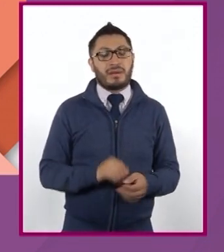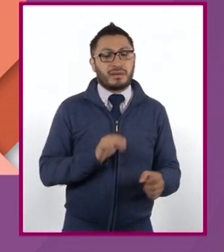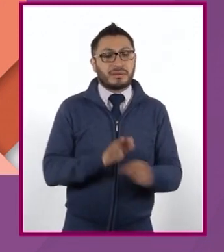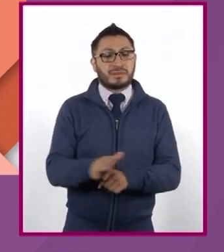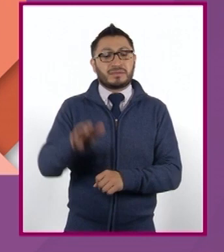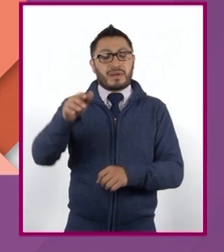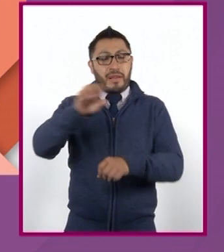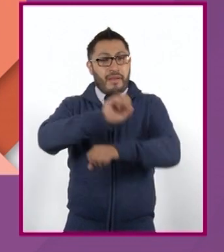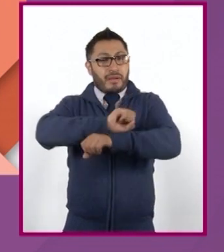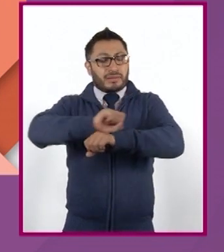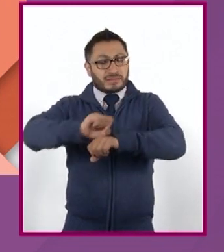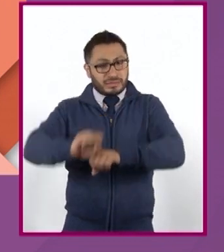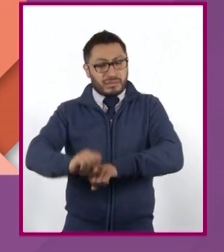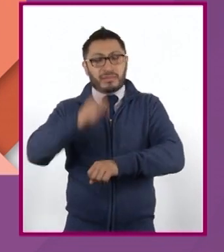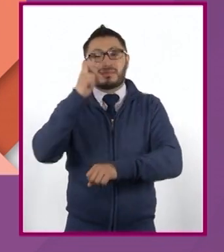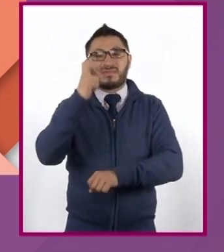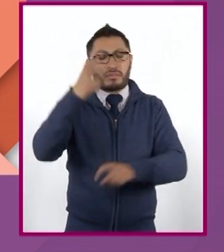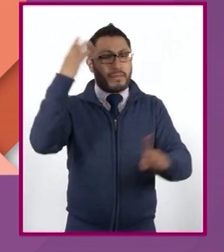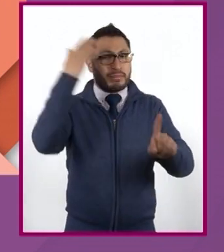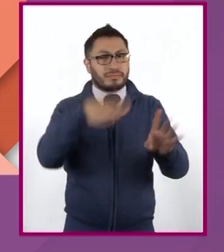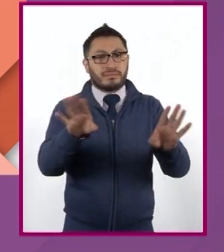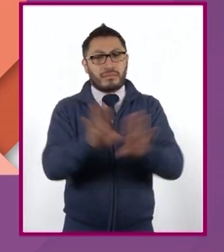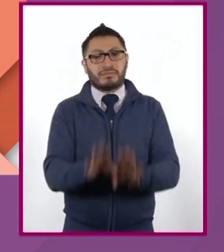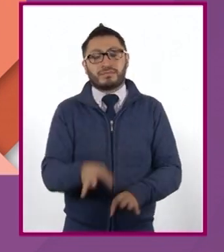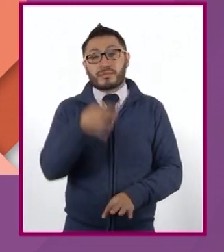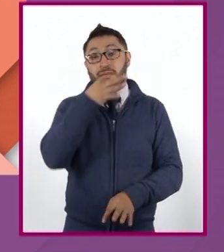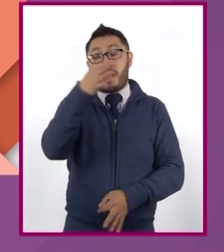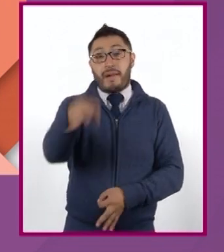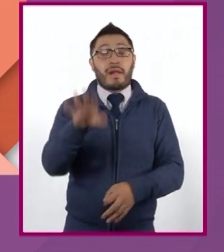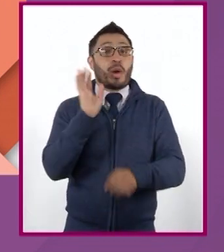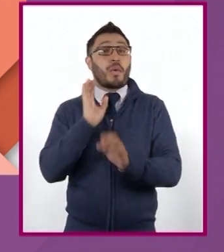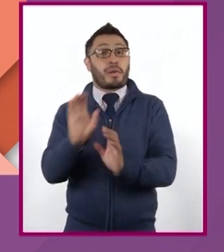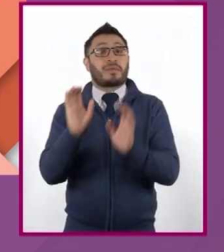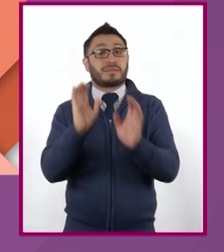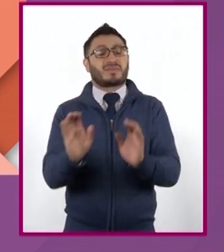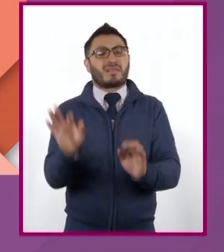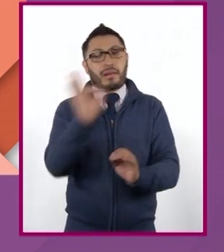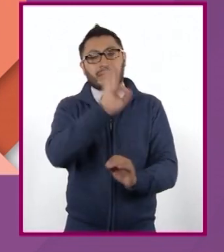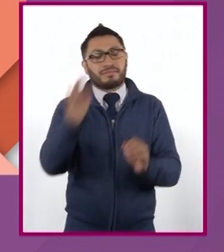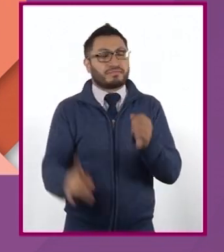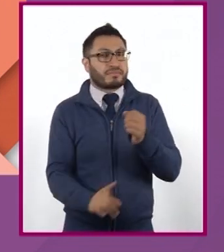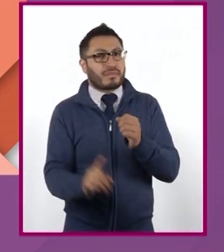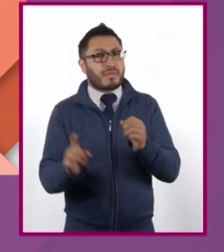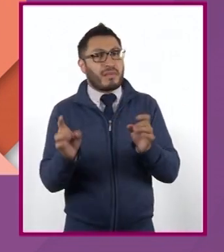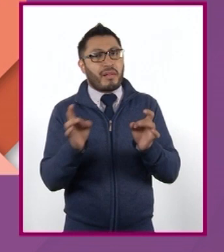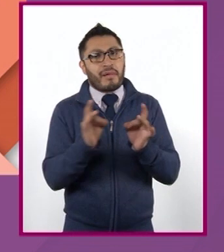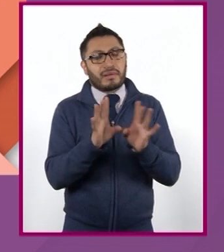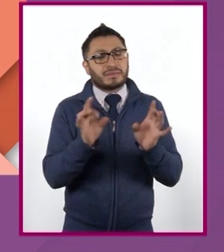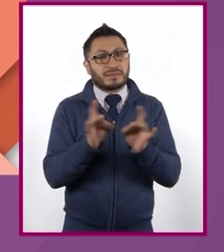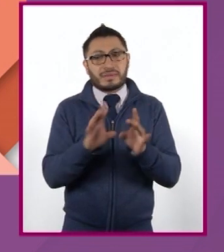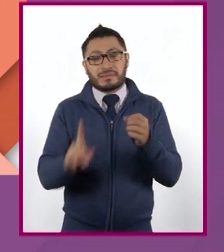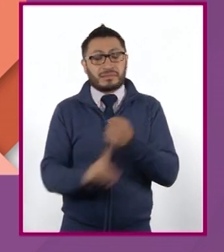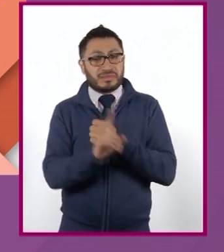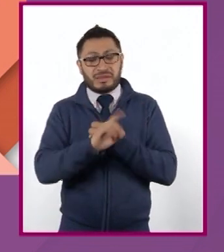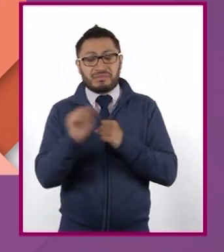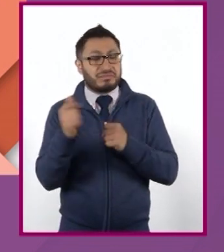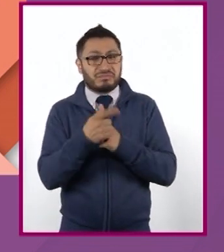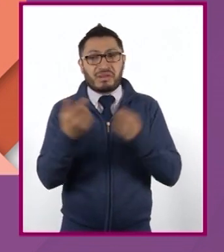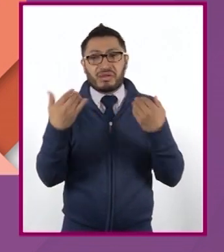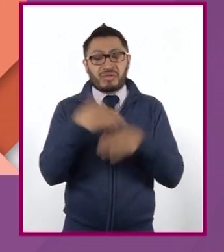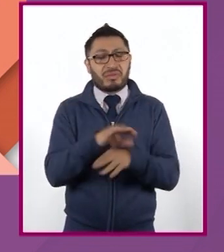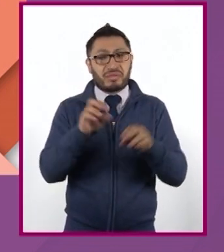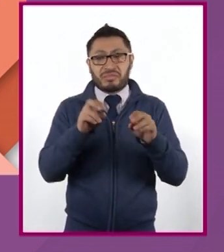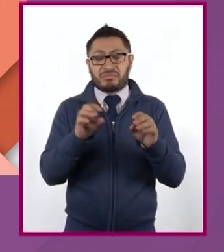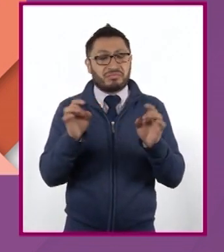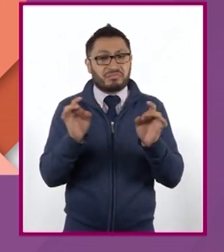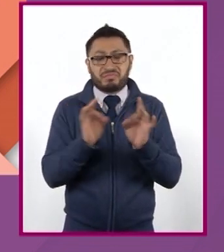sensibilidad buscan advertir acerca de posibles implicaciones y consecuencias de un hecho, hacer